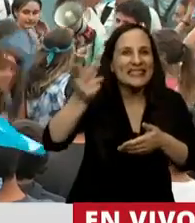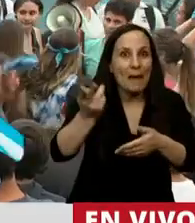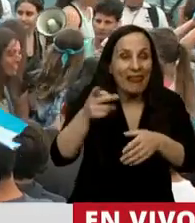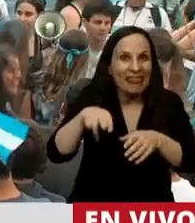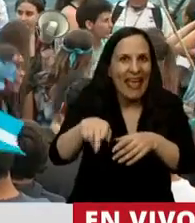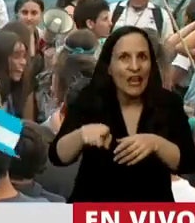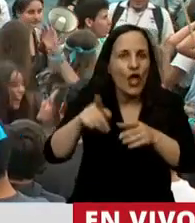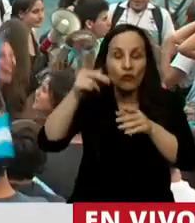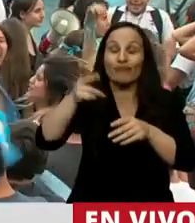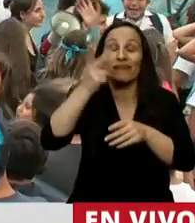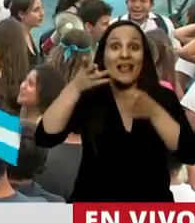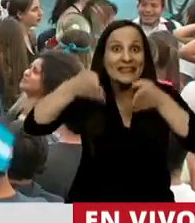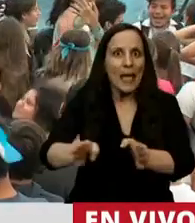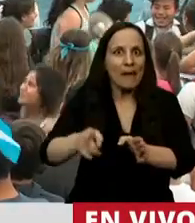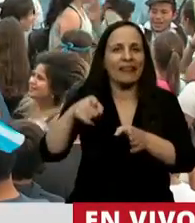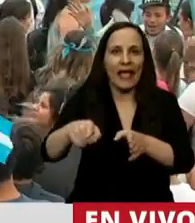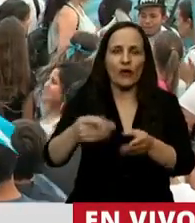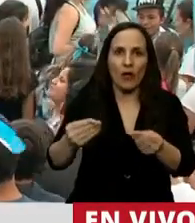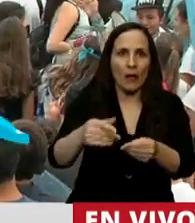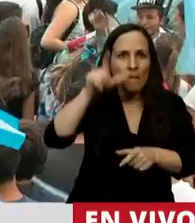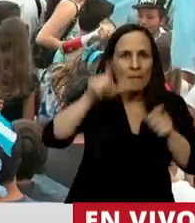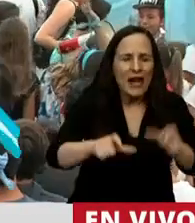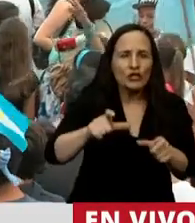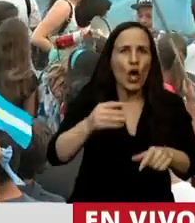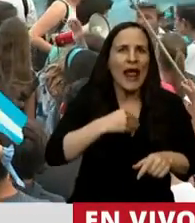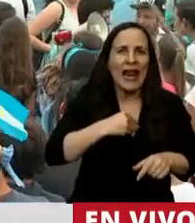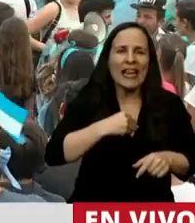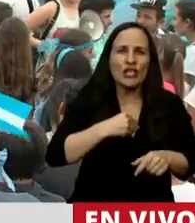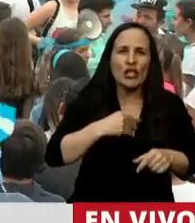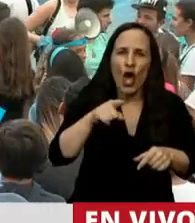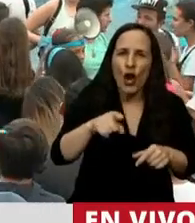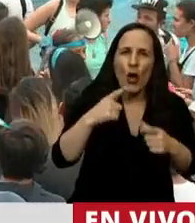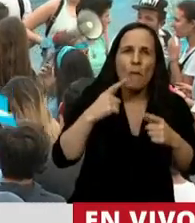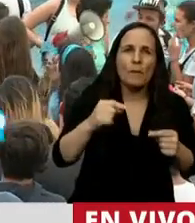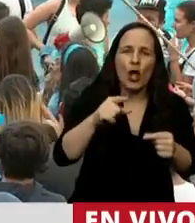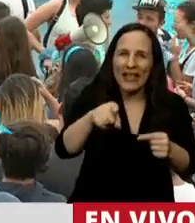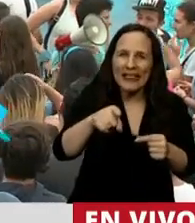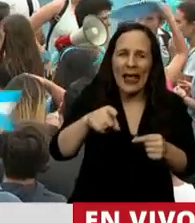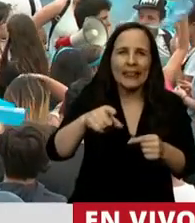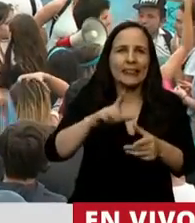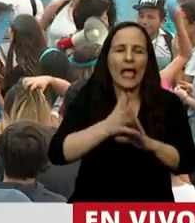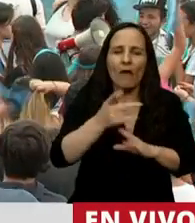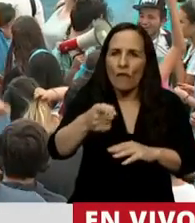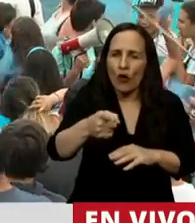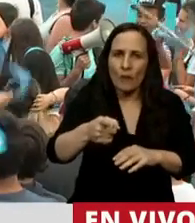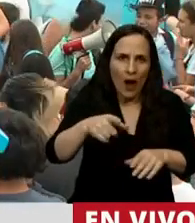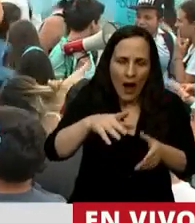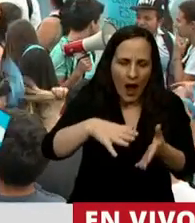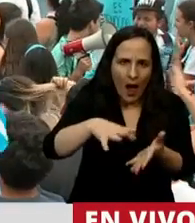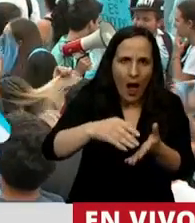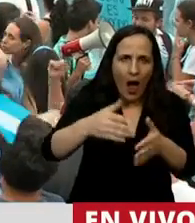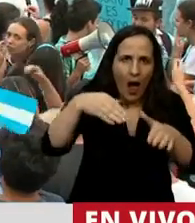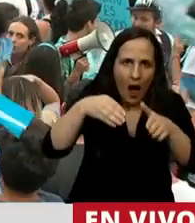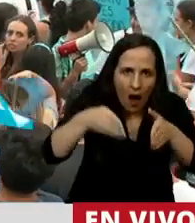las personas protestantes se las desenterraba porque no podían estar allí, o aquellas que se habían suicidado,